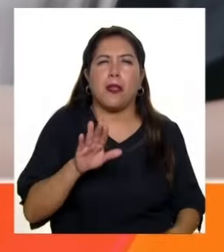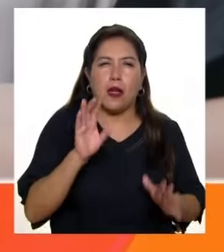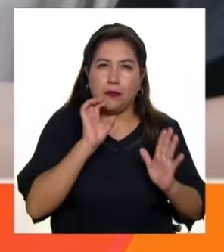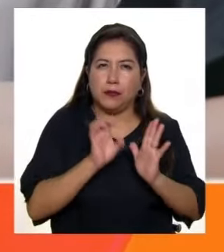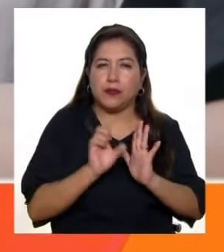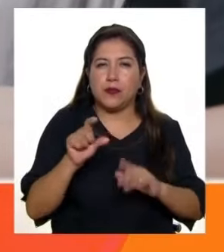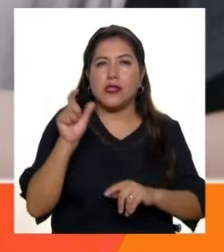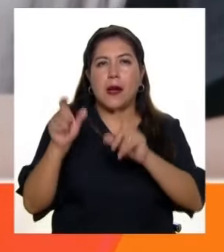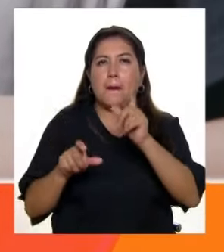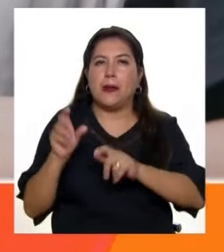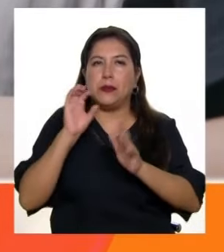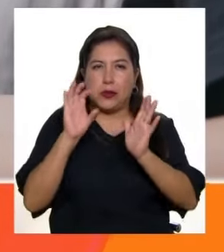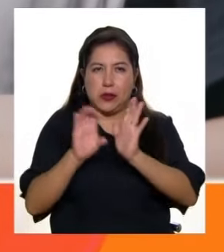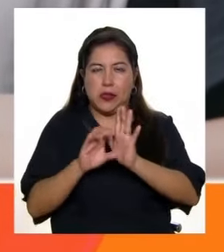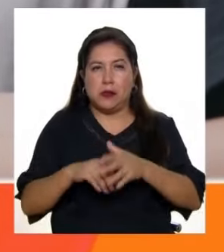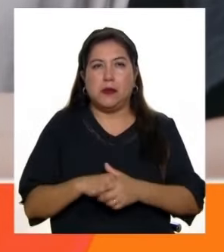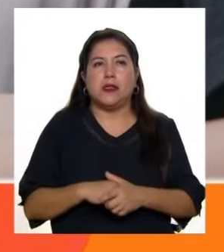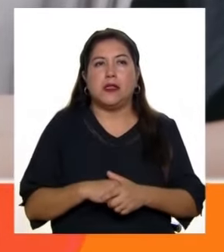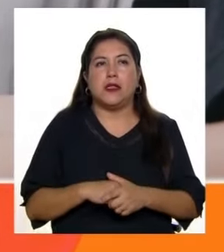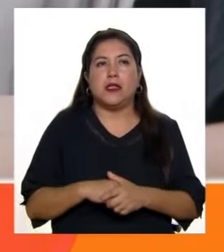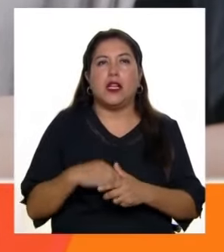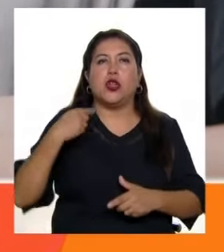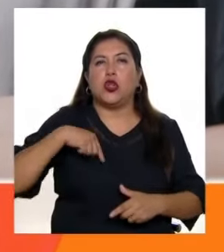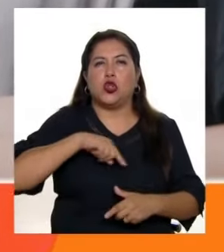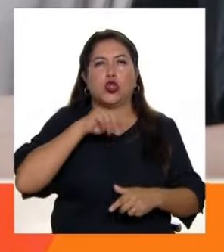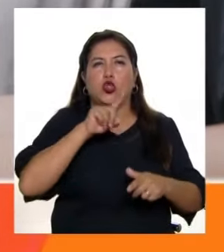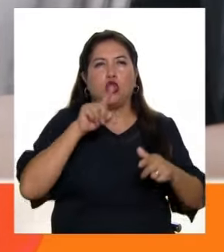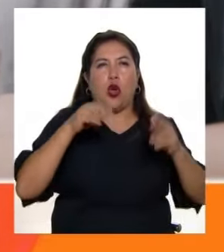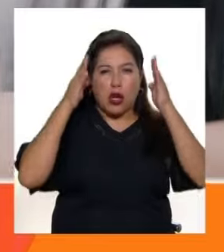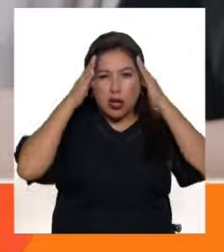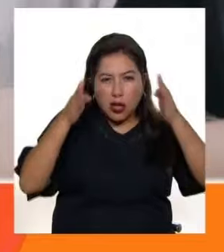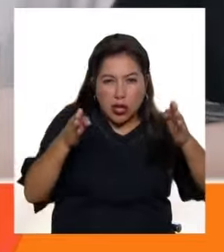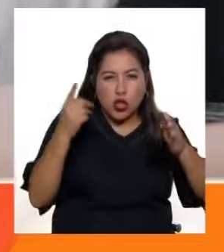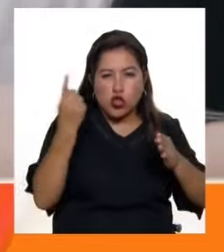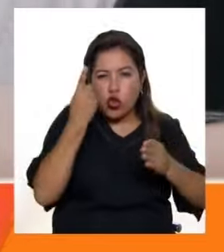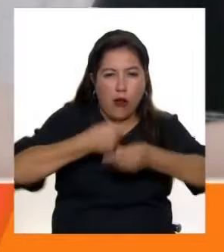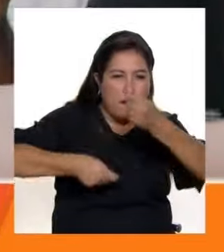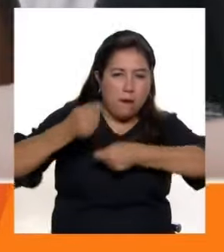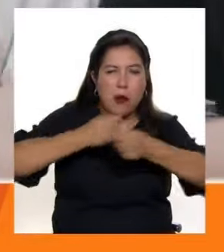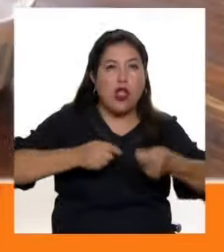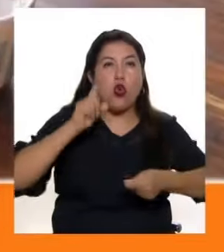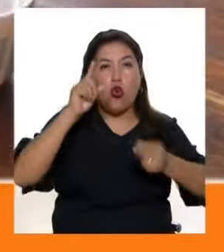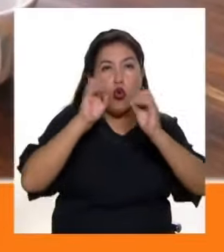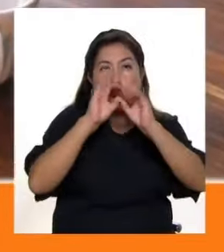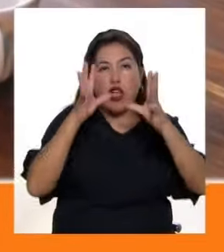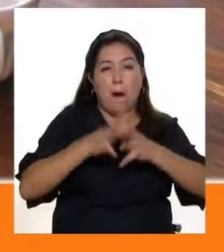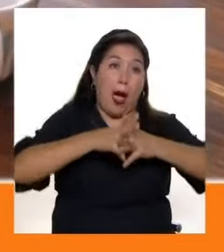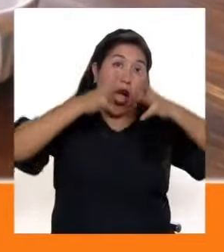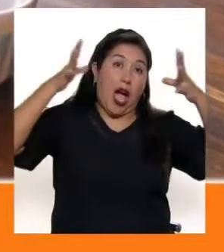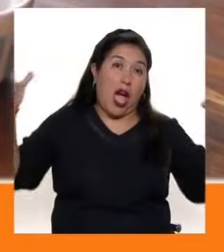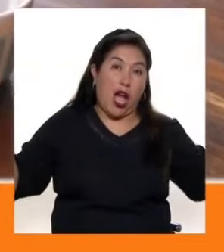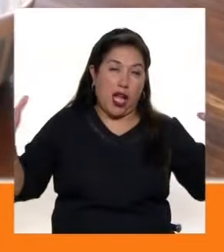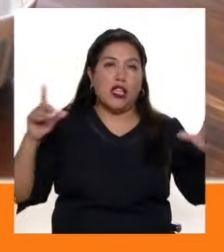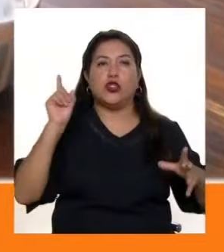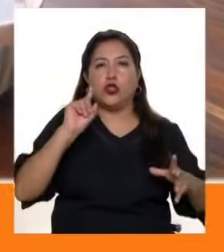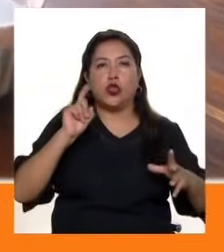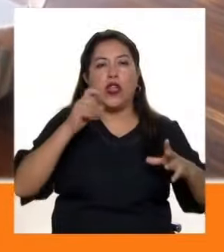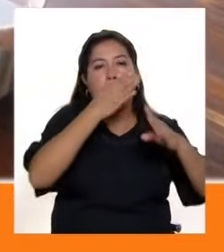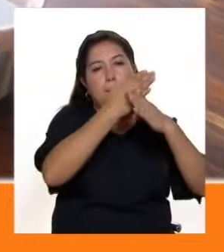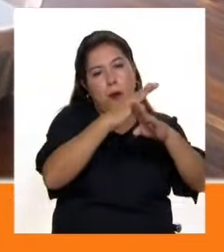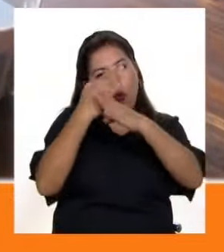las personas que tienen ahorita un negocio, no nos centremos en vender un solo día un montón, sino poder dosificar